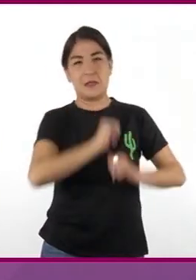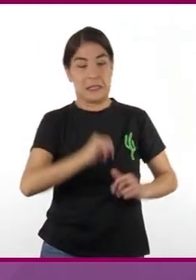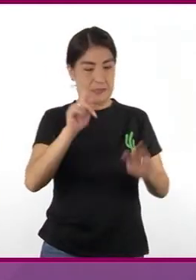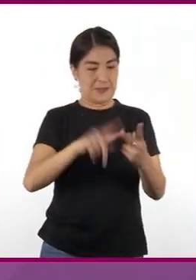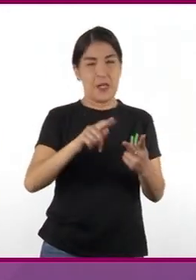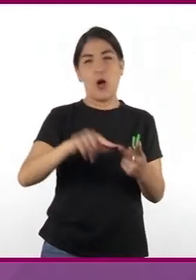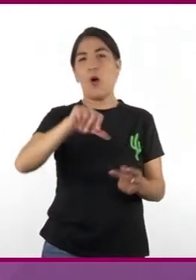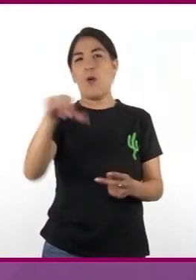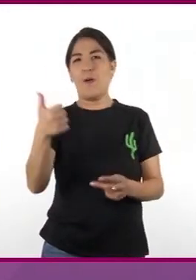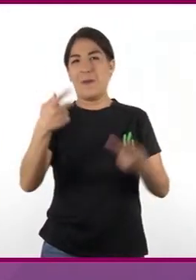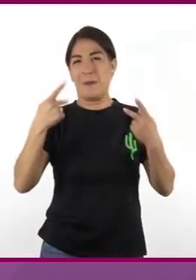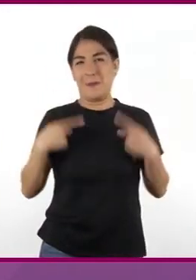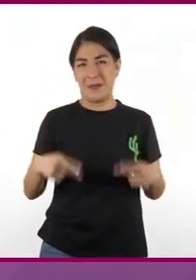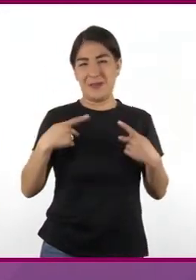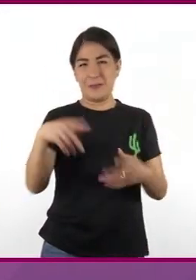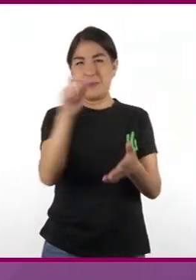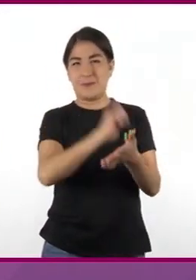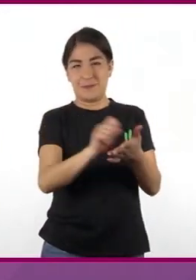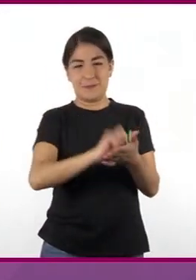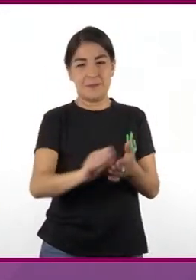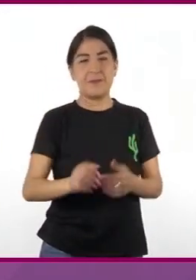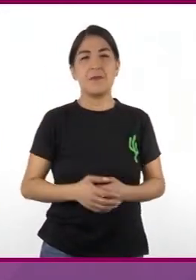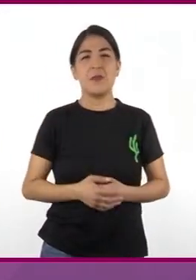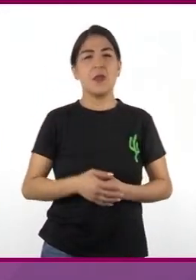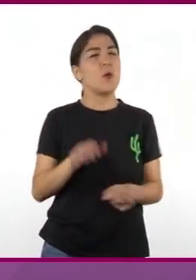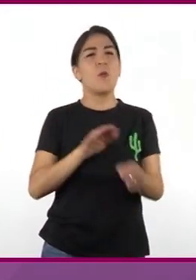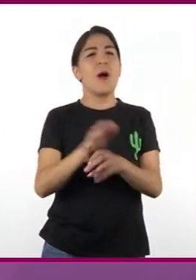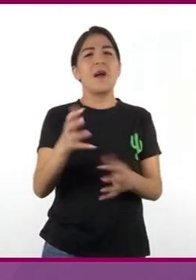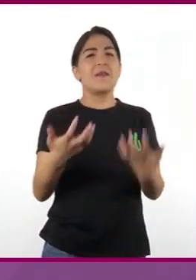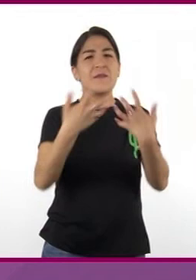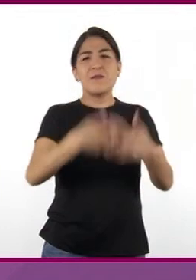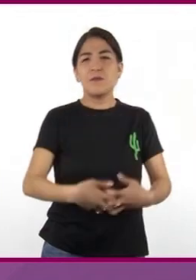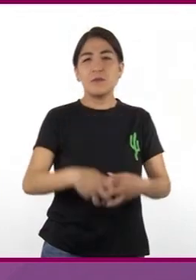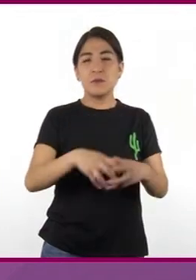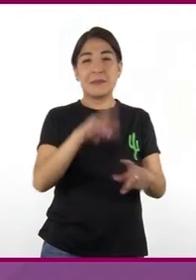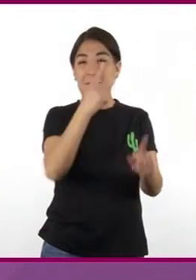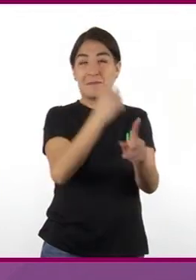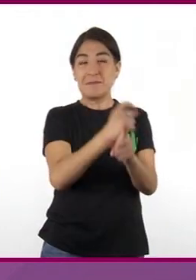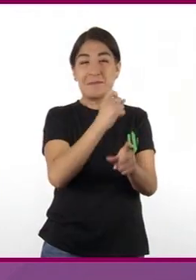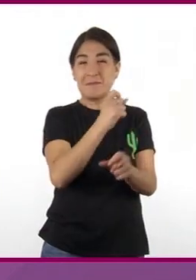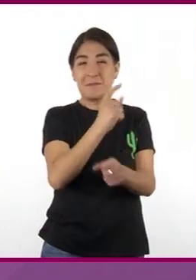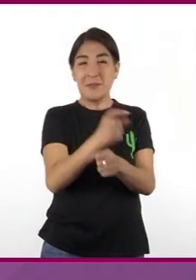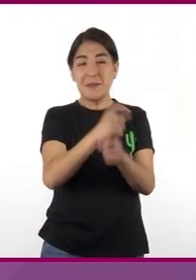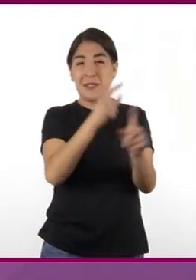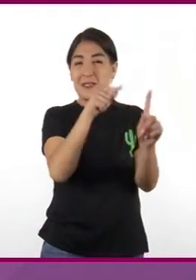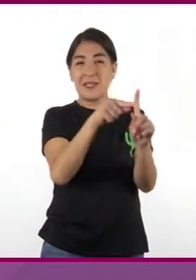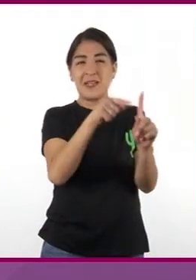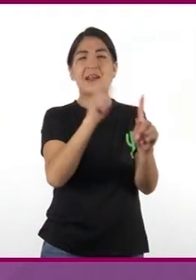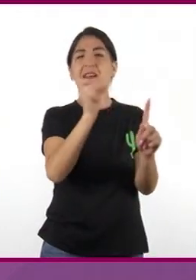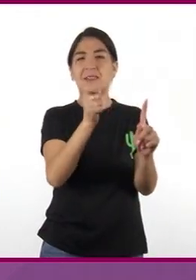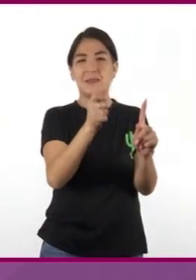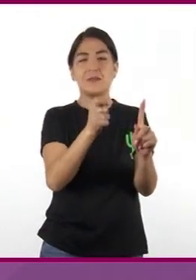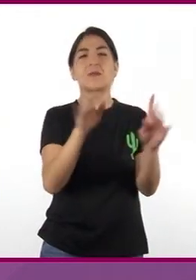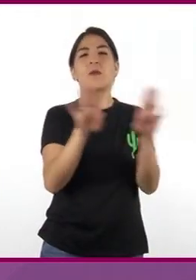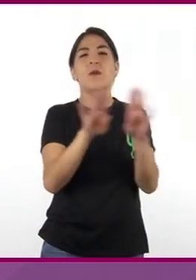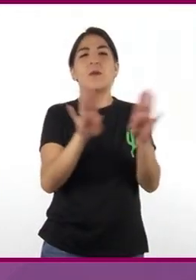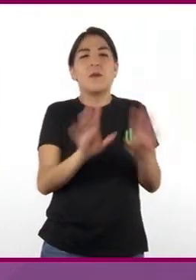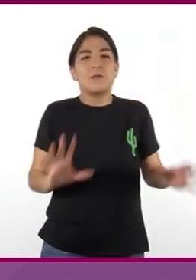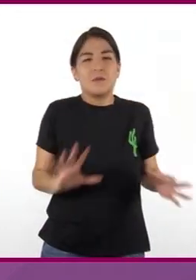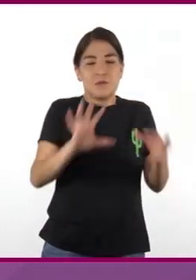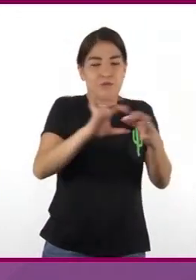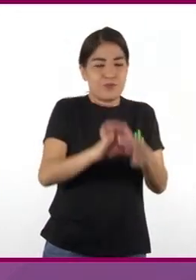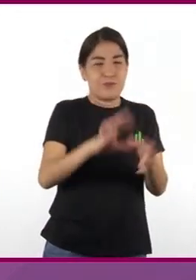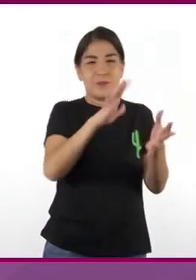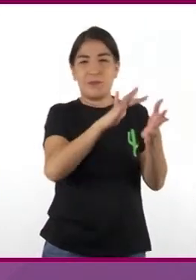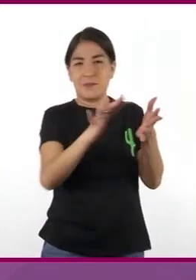otra persona. La función primordial de los primeros es establecer una relación de complicidad con el lector.